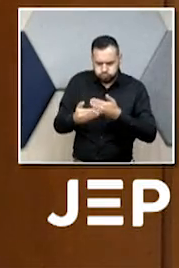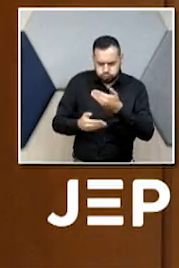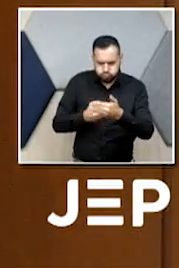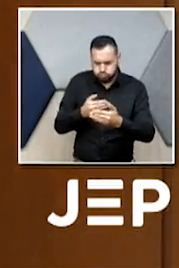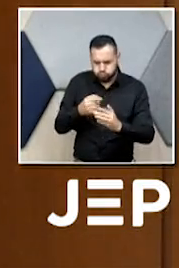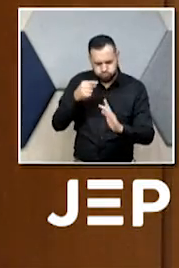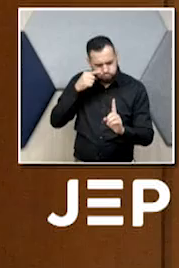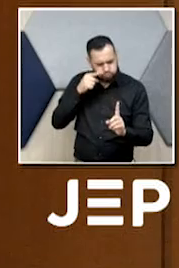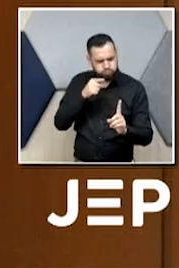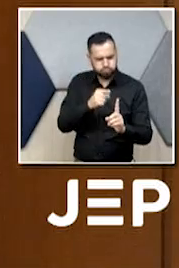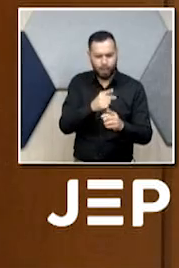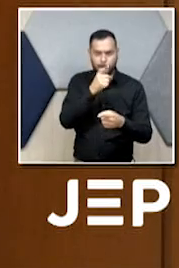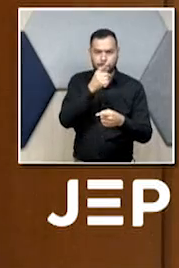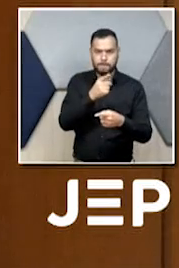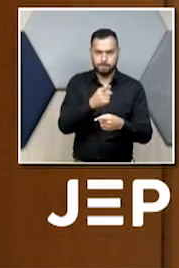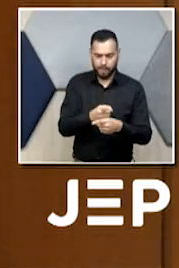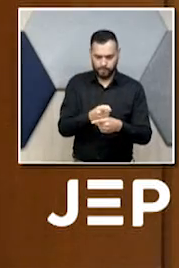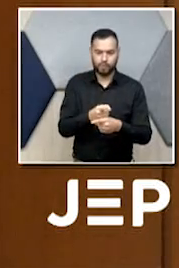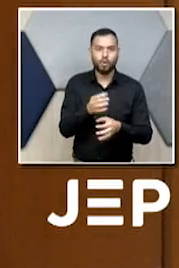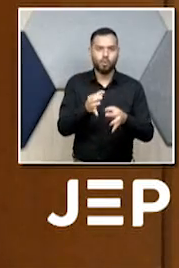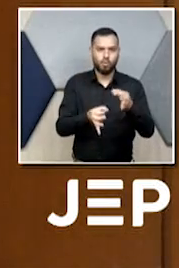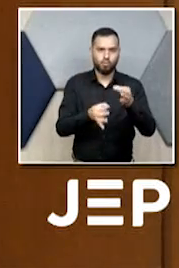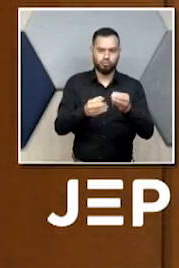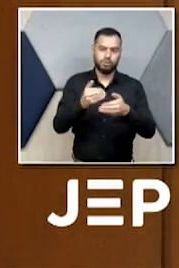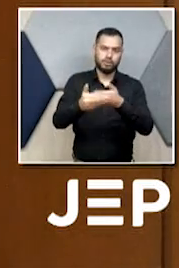justicia transicional hacia el futuro.